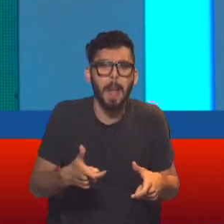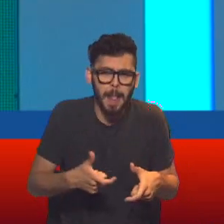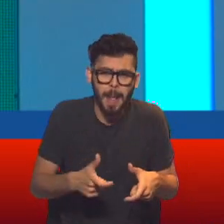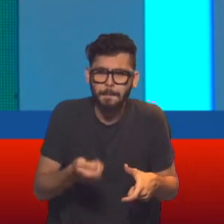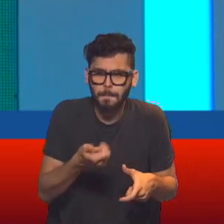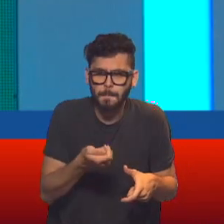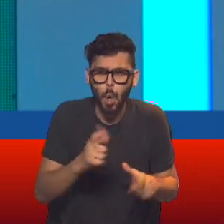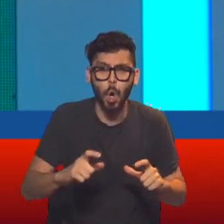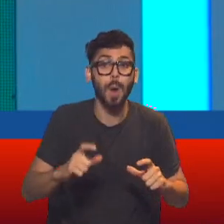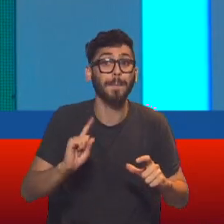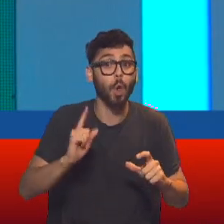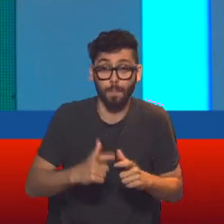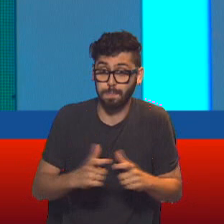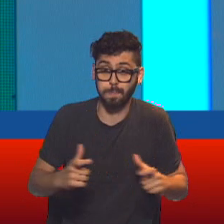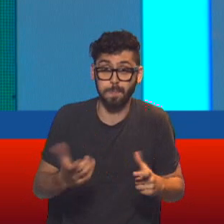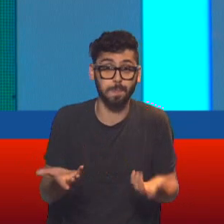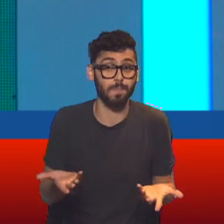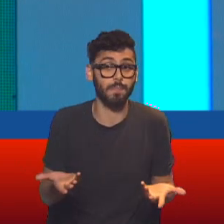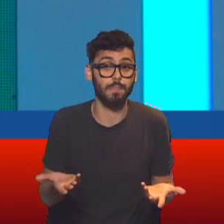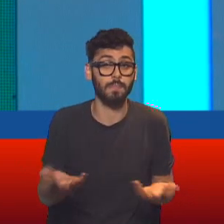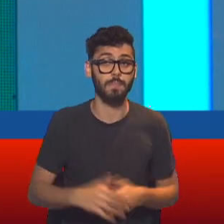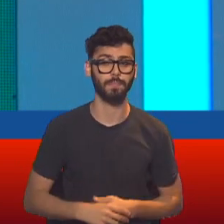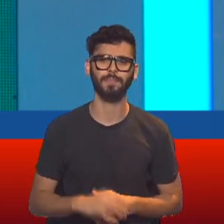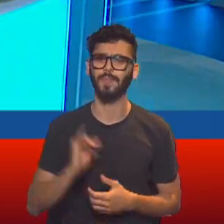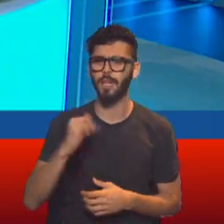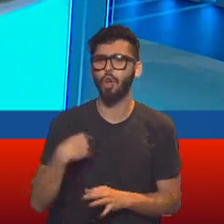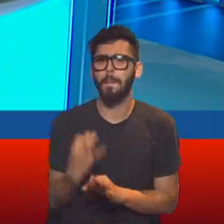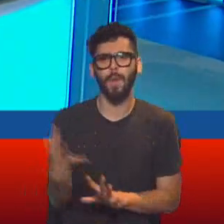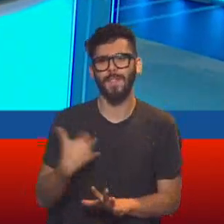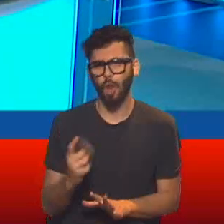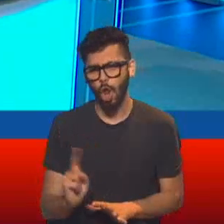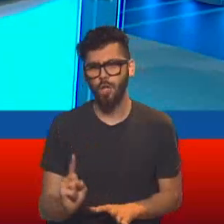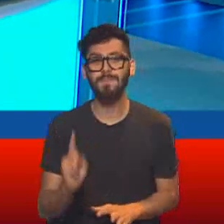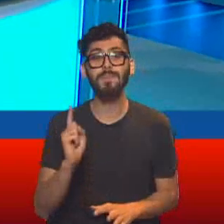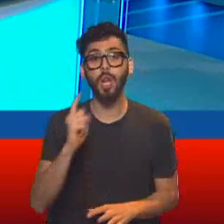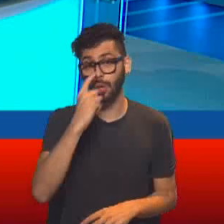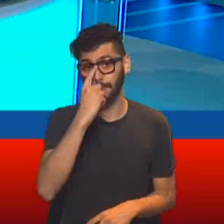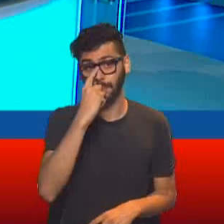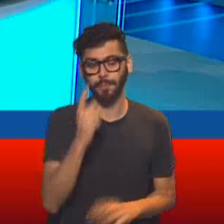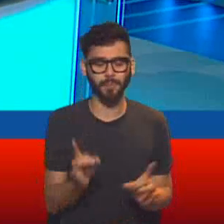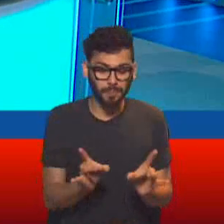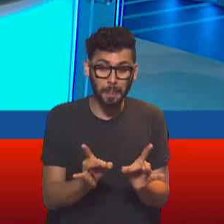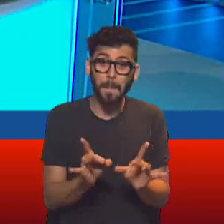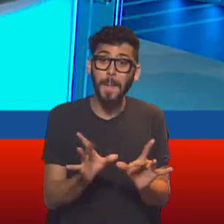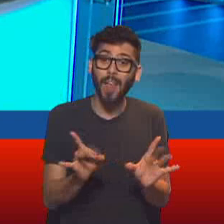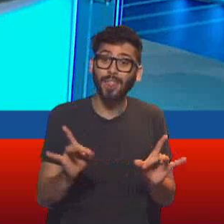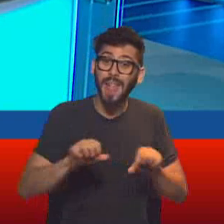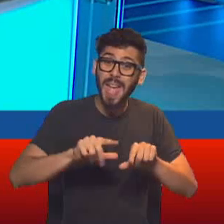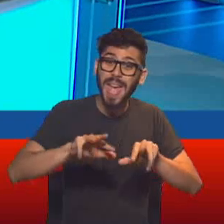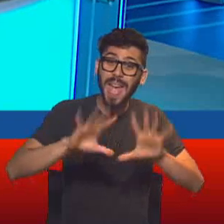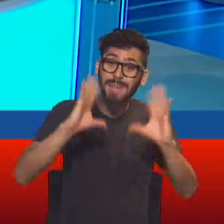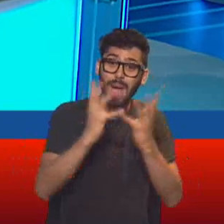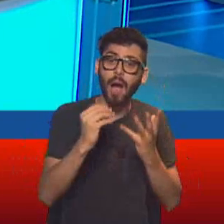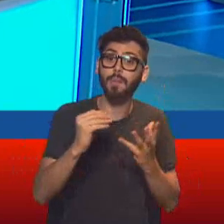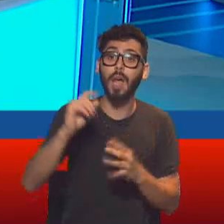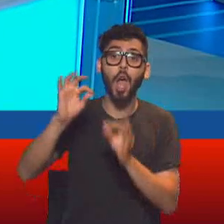crecimiento está. Sí, sin ser especialista del tema, lo que vimos durante la pandemia es que lo que sucede en